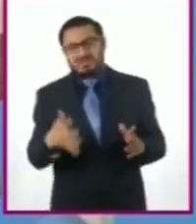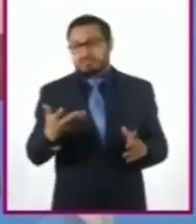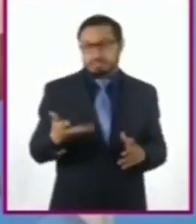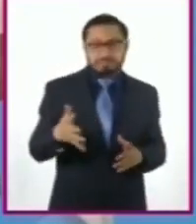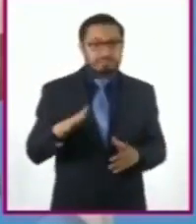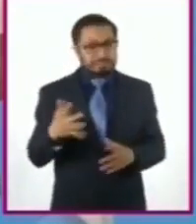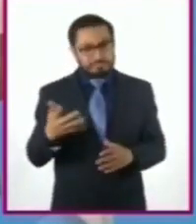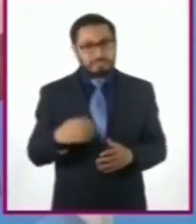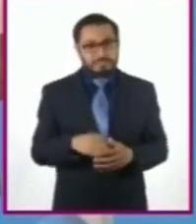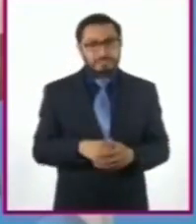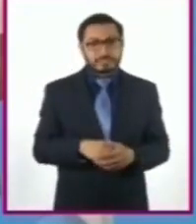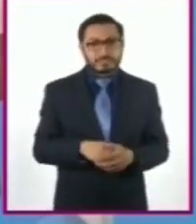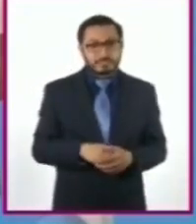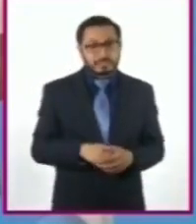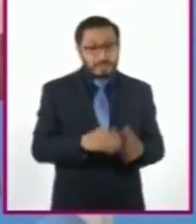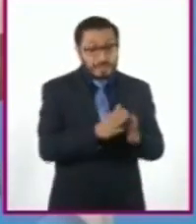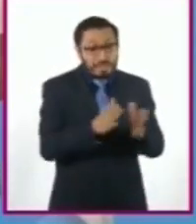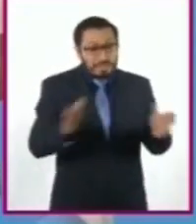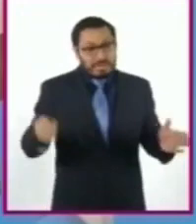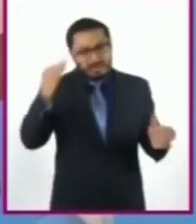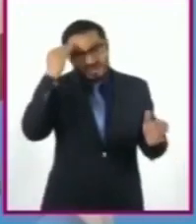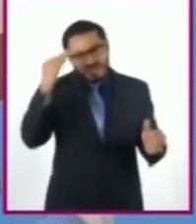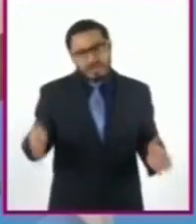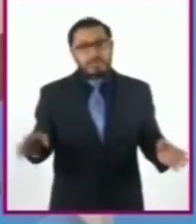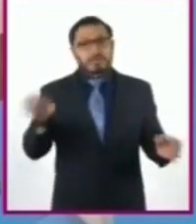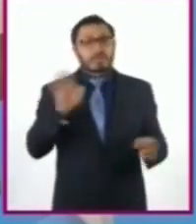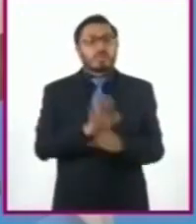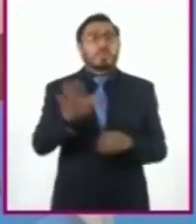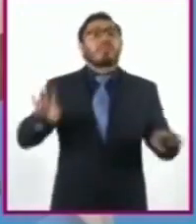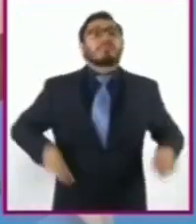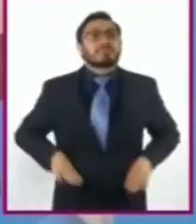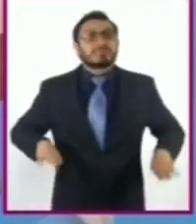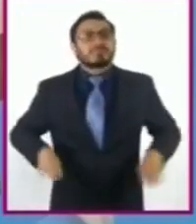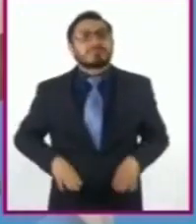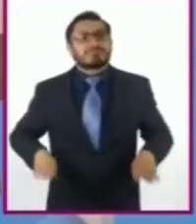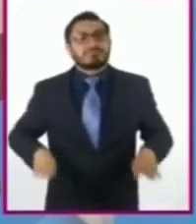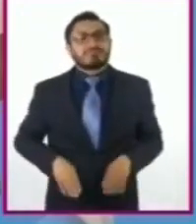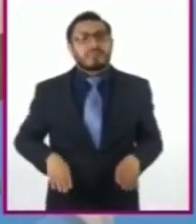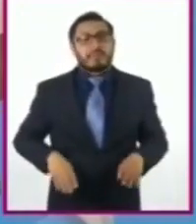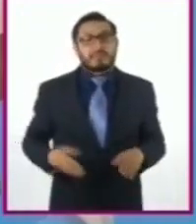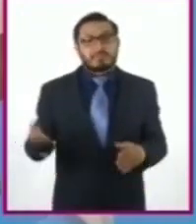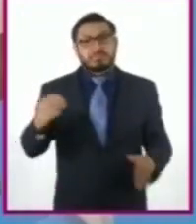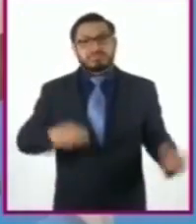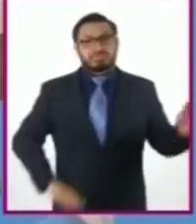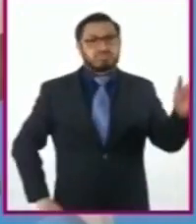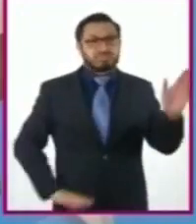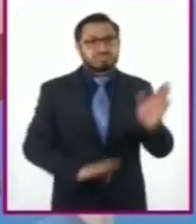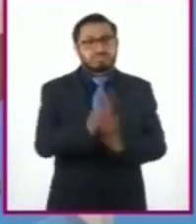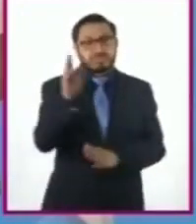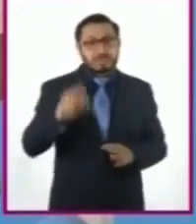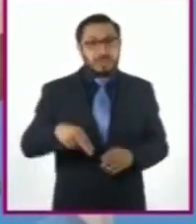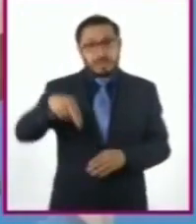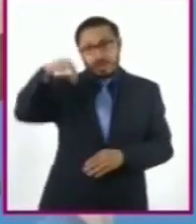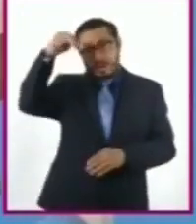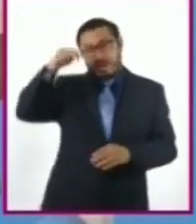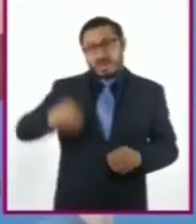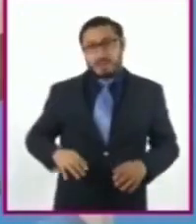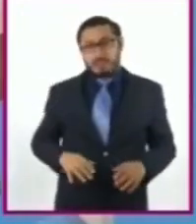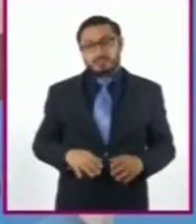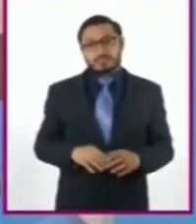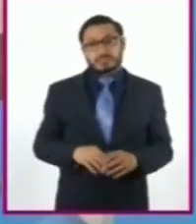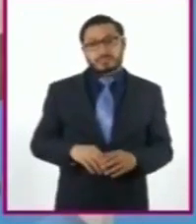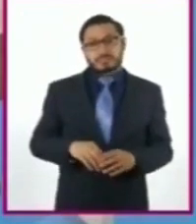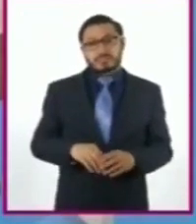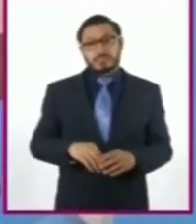aproximadamente. Este periodo se caracterizó por el despegue de la expansión al norte o